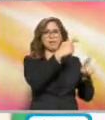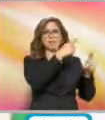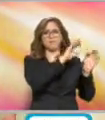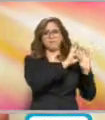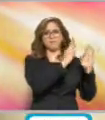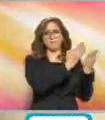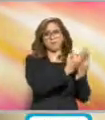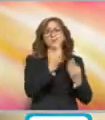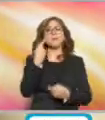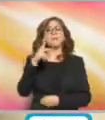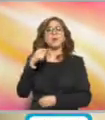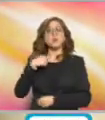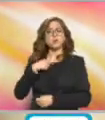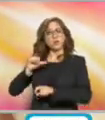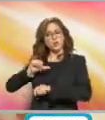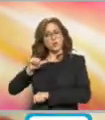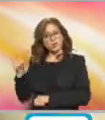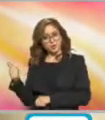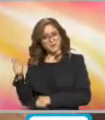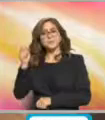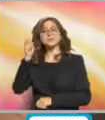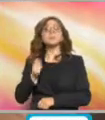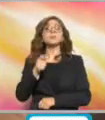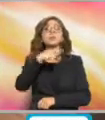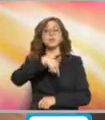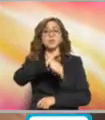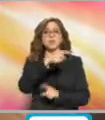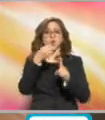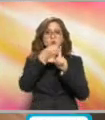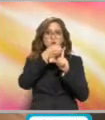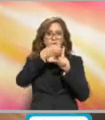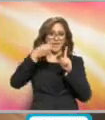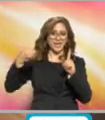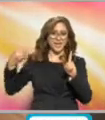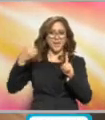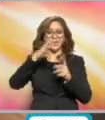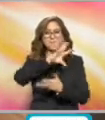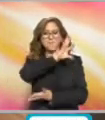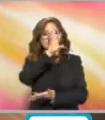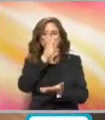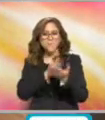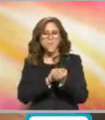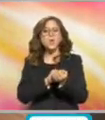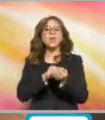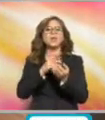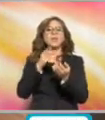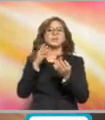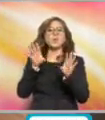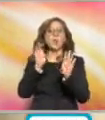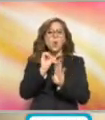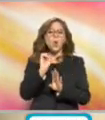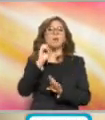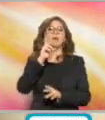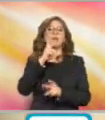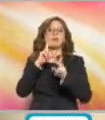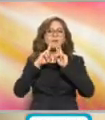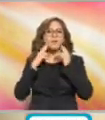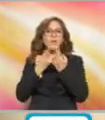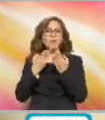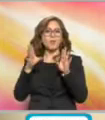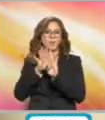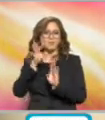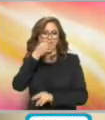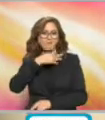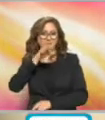esto de los wedding planners, de las organizadoras de bodas, de fiestas, de eventos sociales, es una